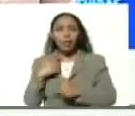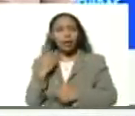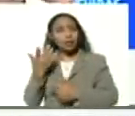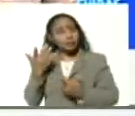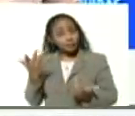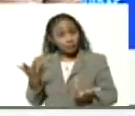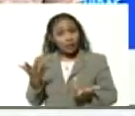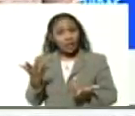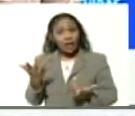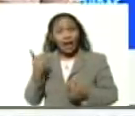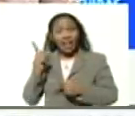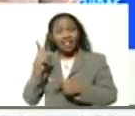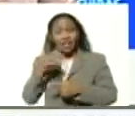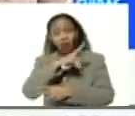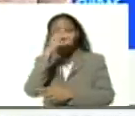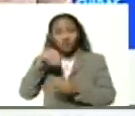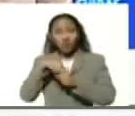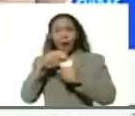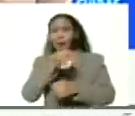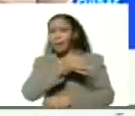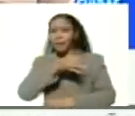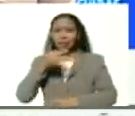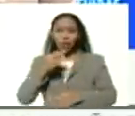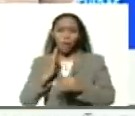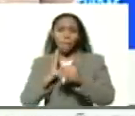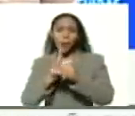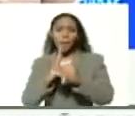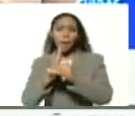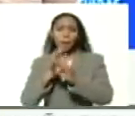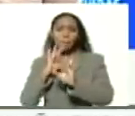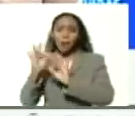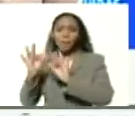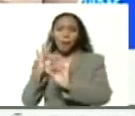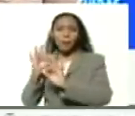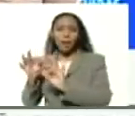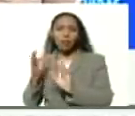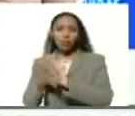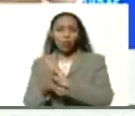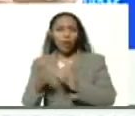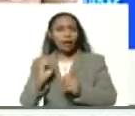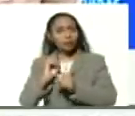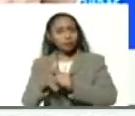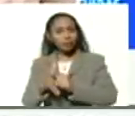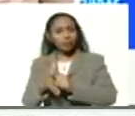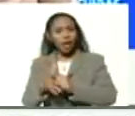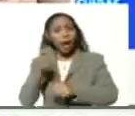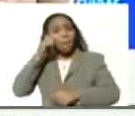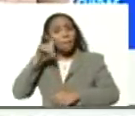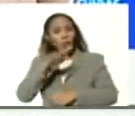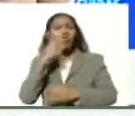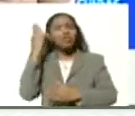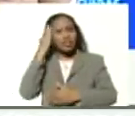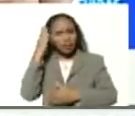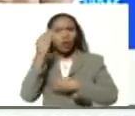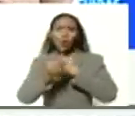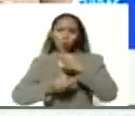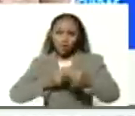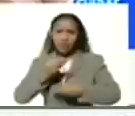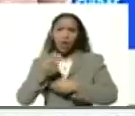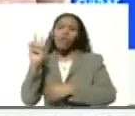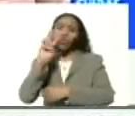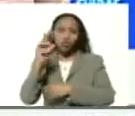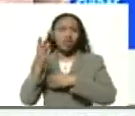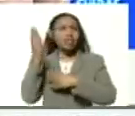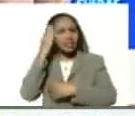la cuarentena es muy efectiva para cortar las cadenas de contagio. El pueblo sabe cómo hacerlo, Venezuela